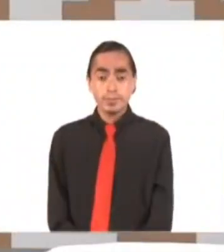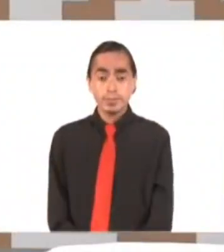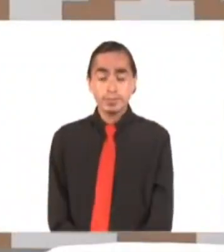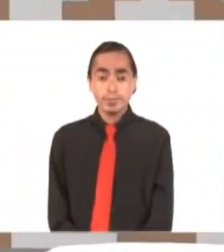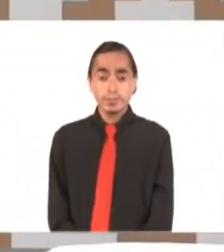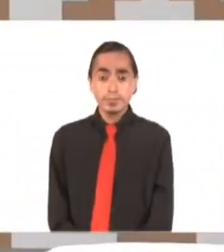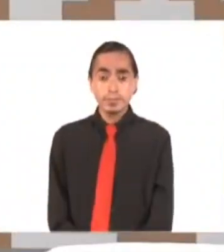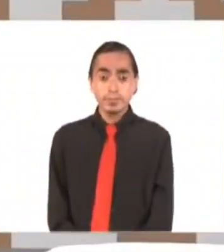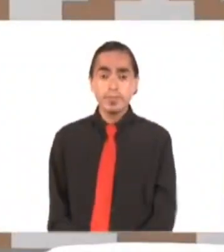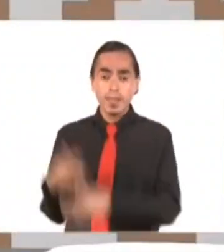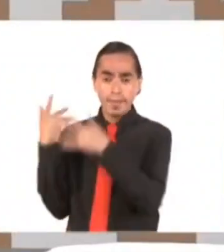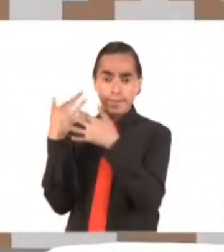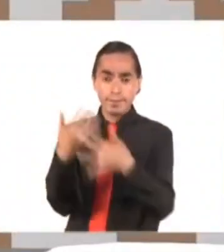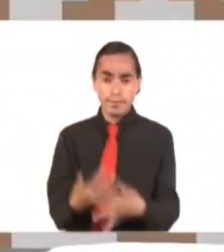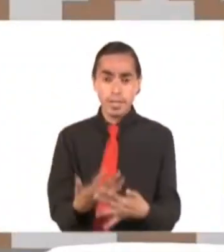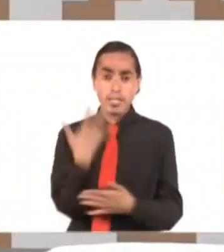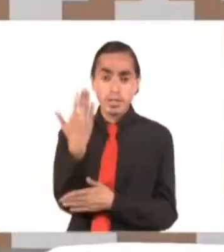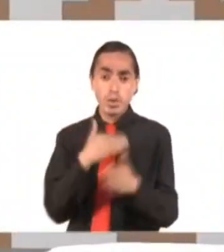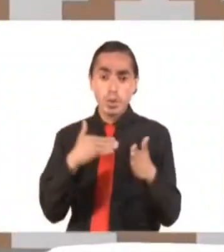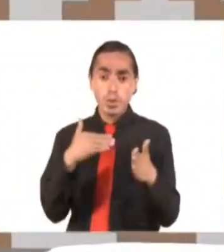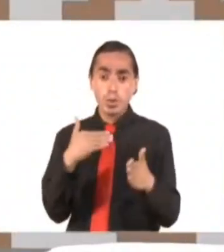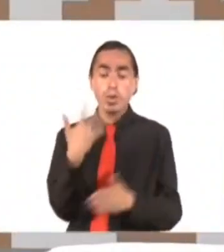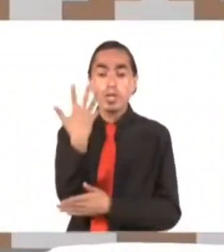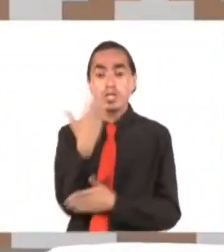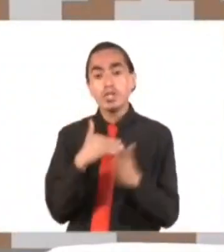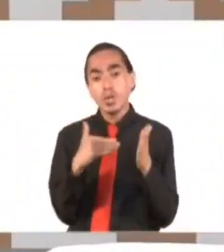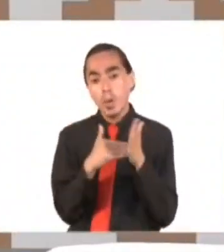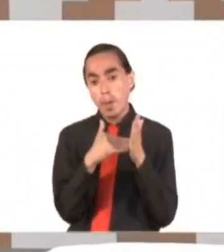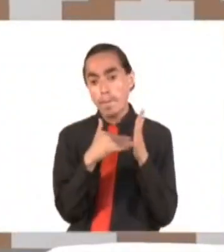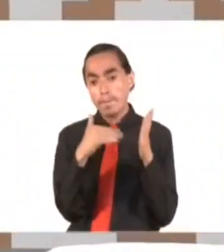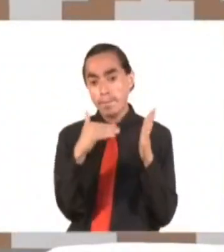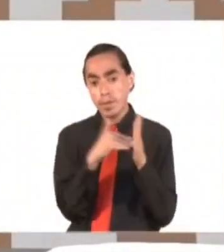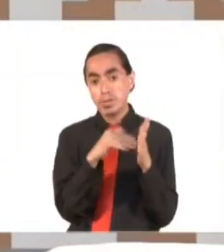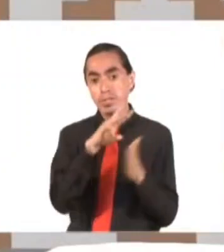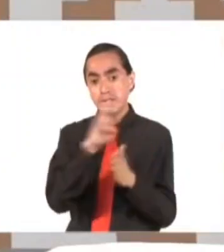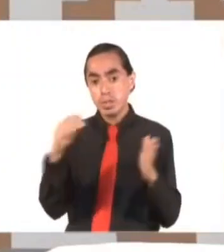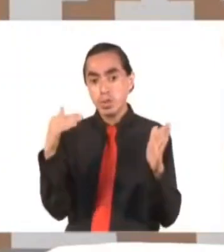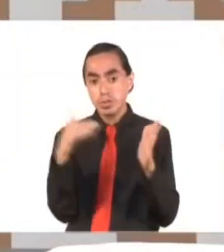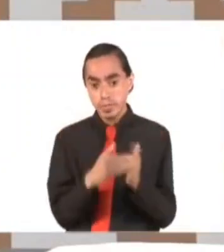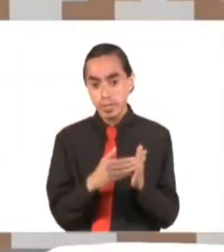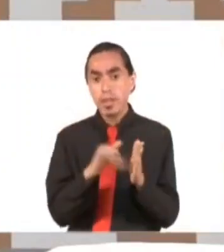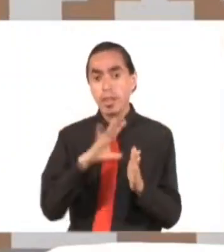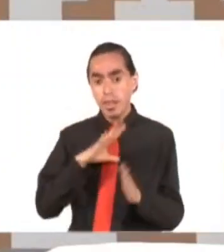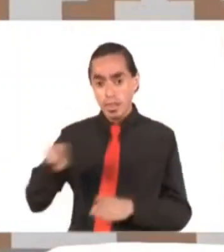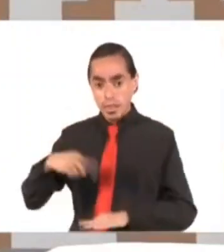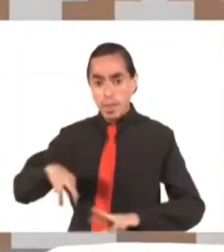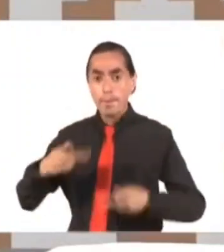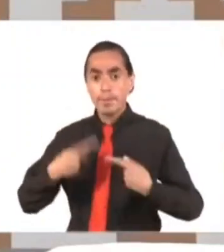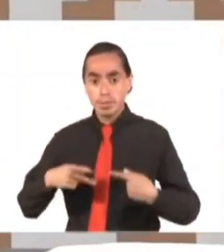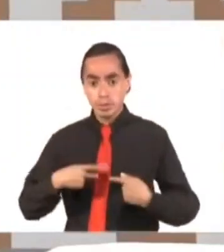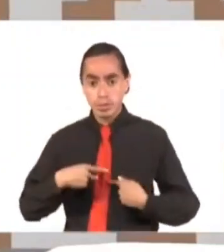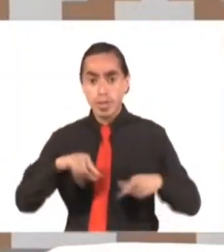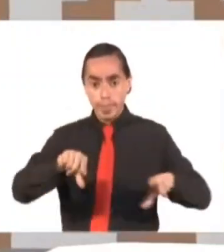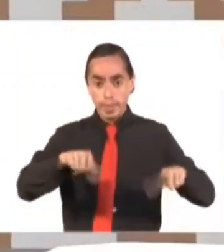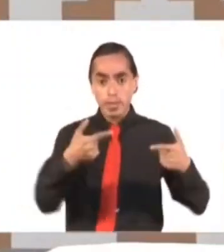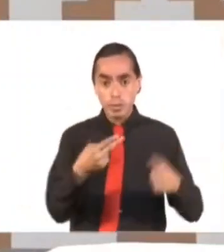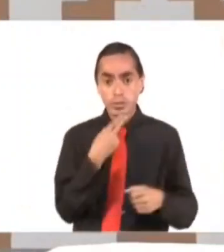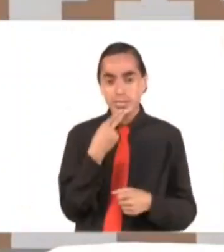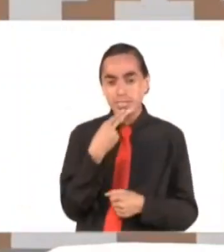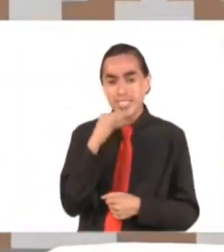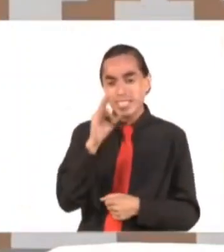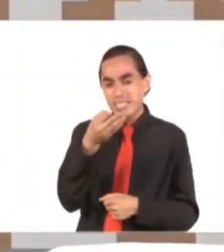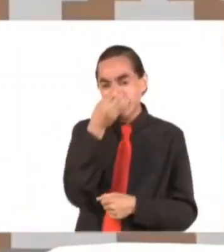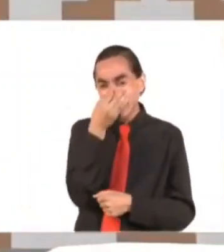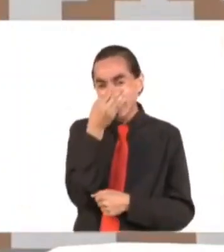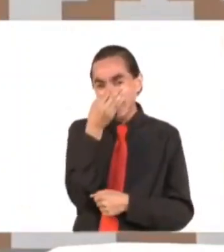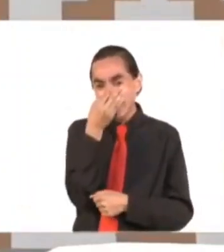tenido 5.3 millones de usuarios de cuentas Llave CDMX que representan casi 3/4 partes de los